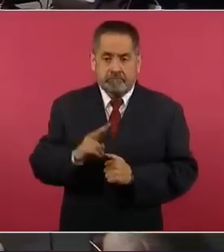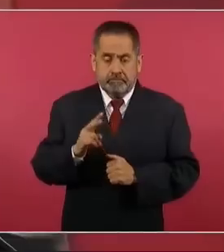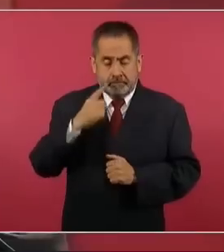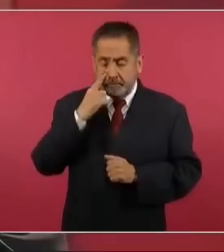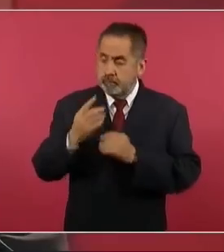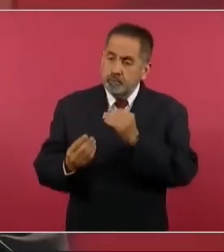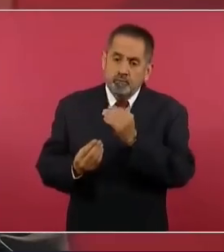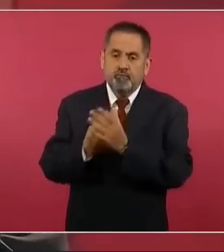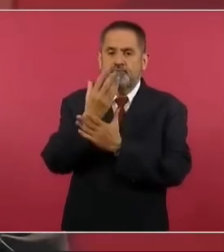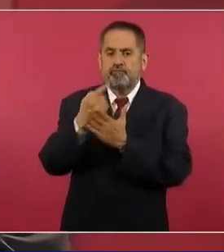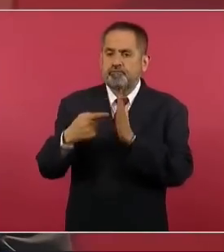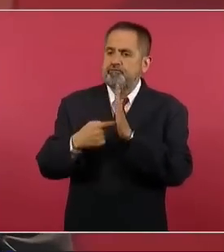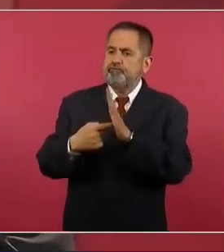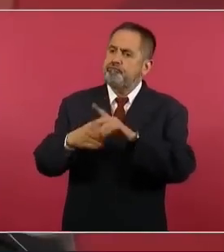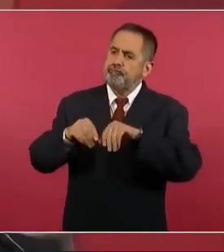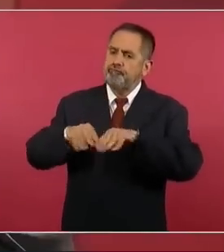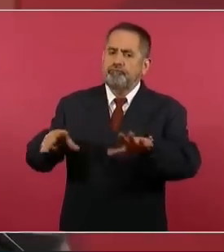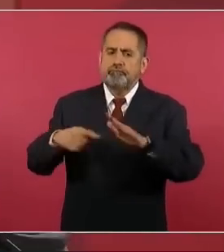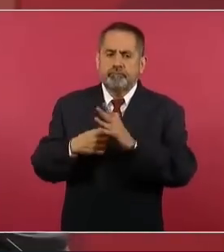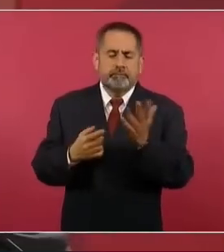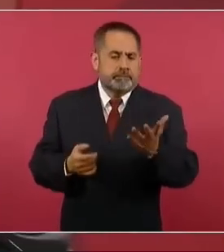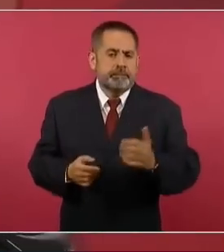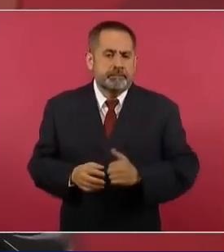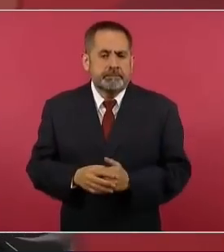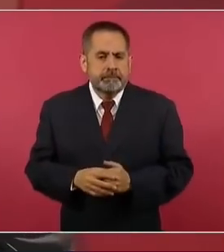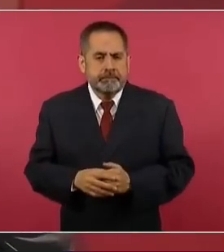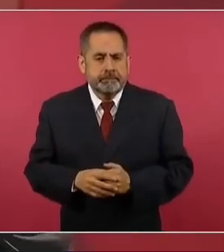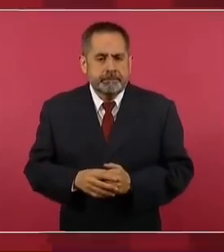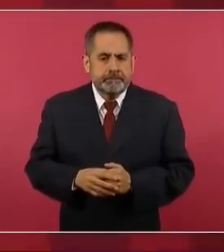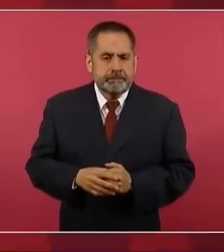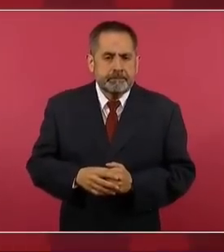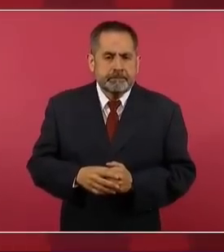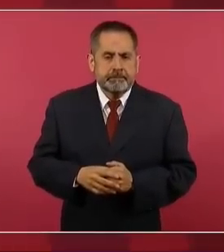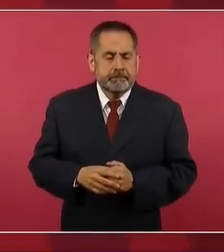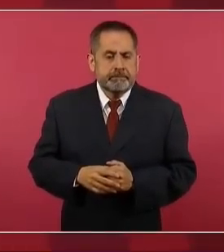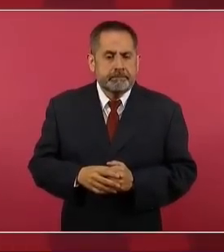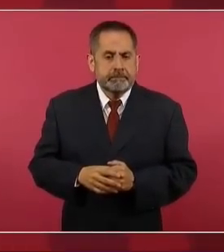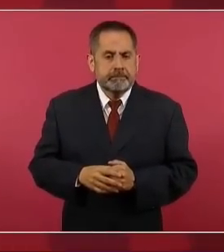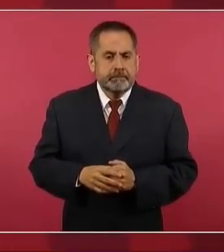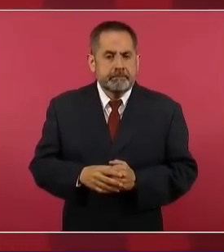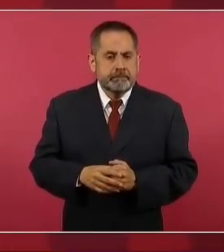nueva y no se puede ya